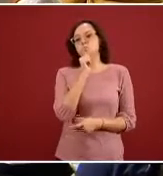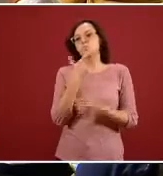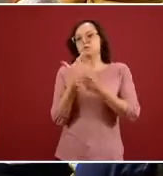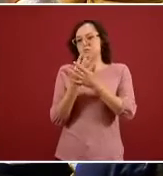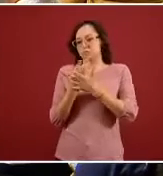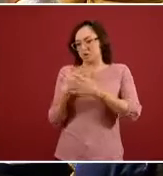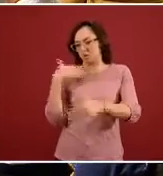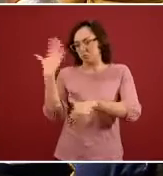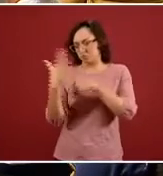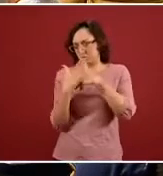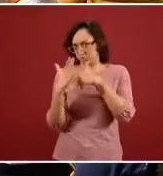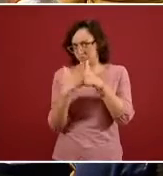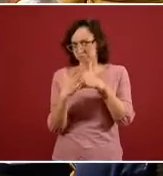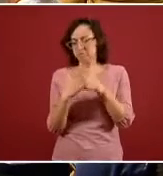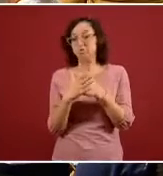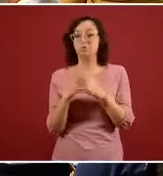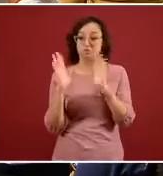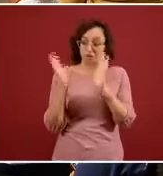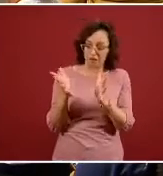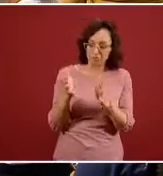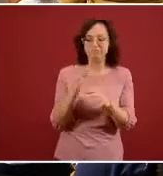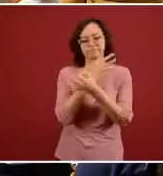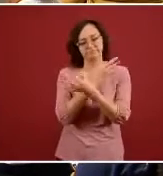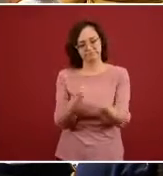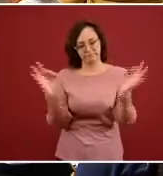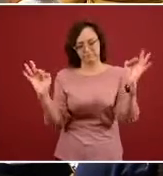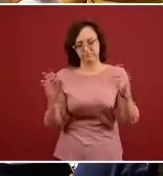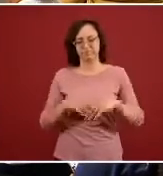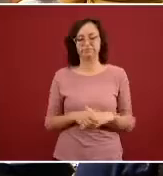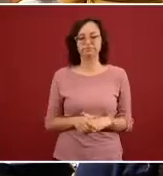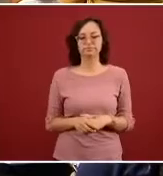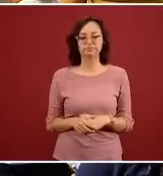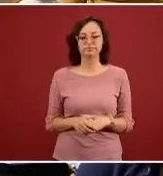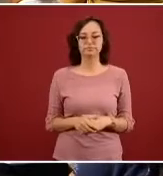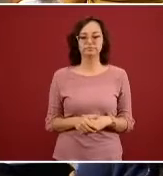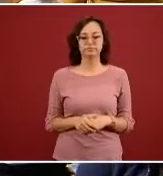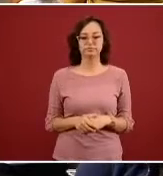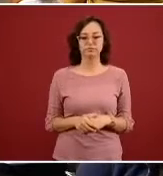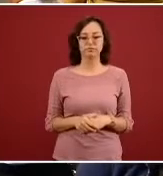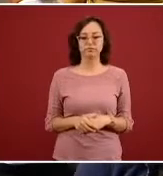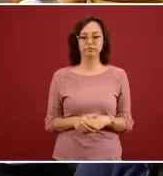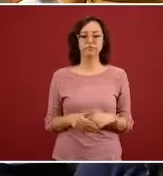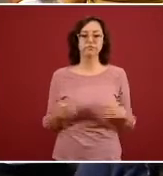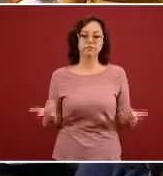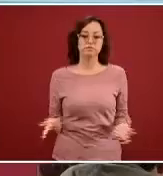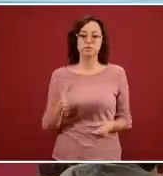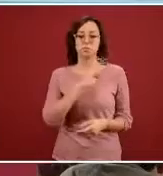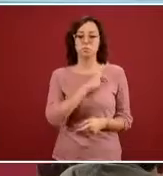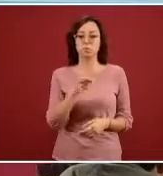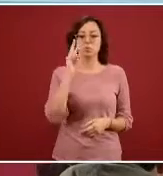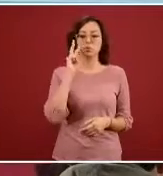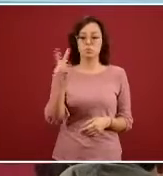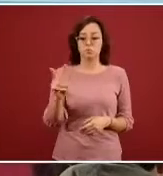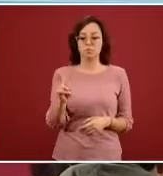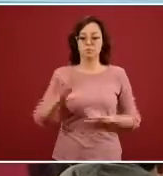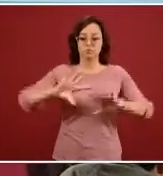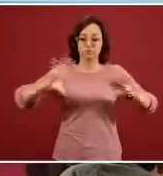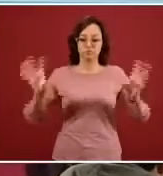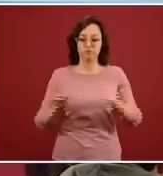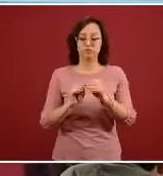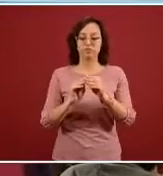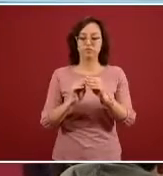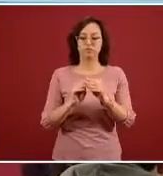las anunciaremos en tiempo y forma. Noten, sin embargo, que aunque pintamos el conjunto del estado, lo voy a ilustrar